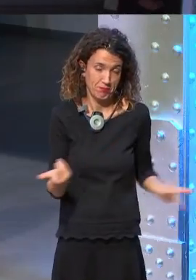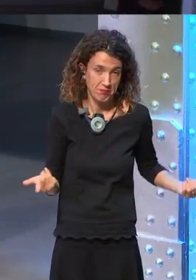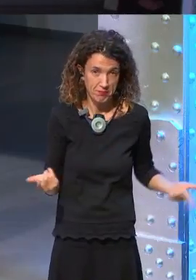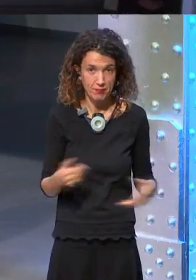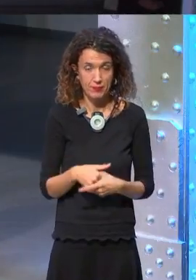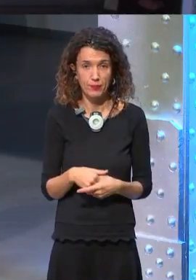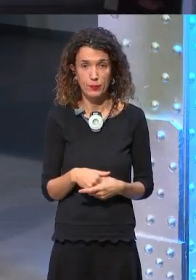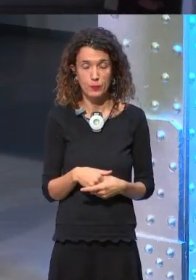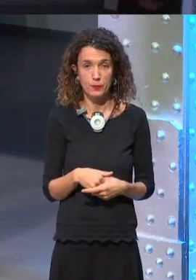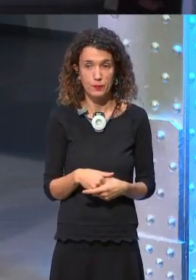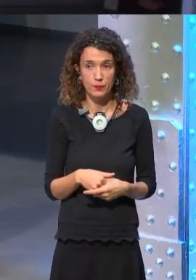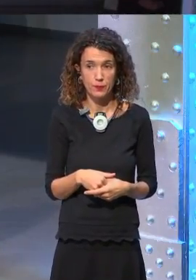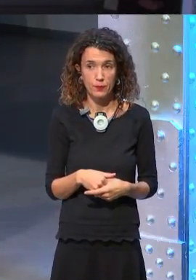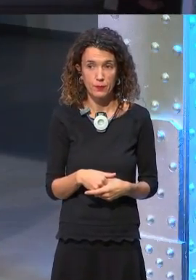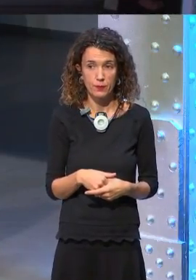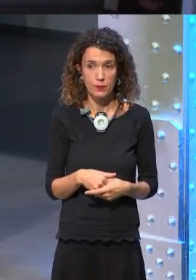que